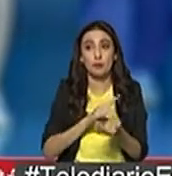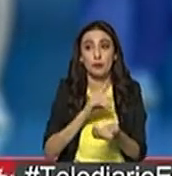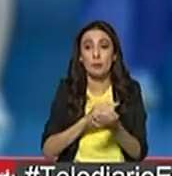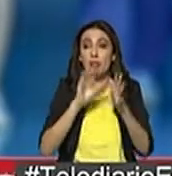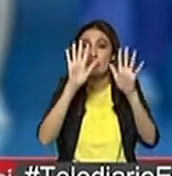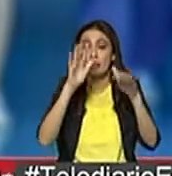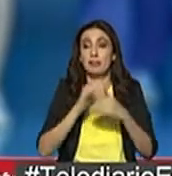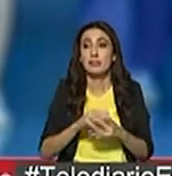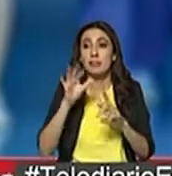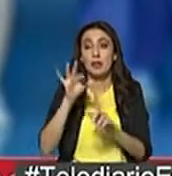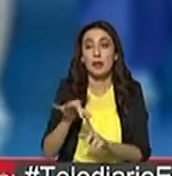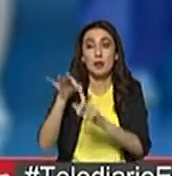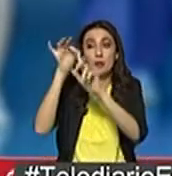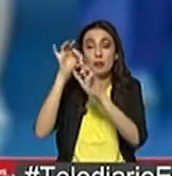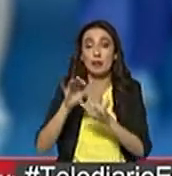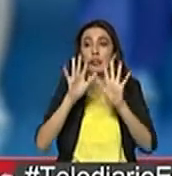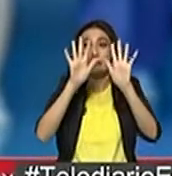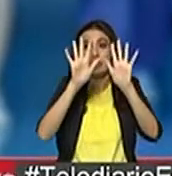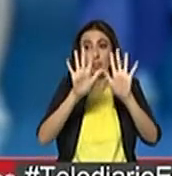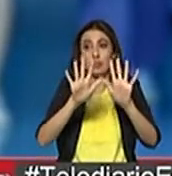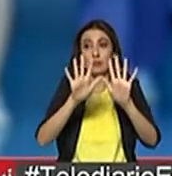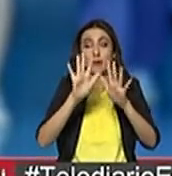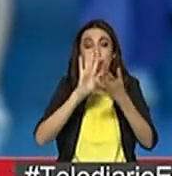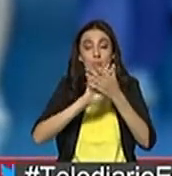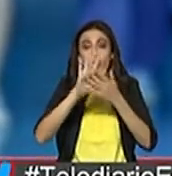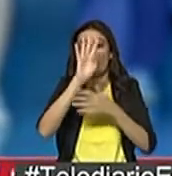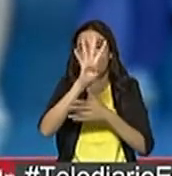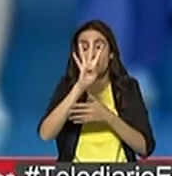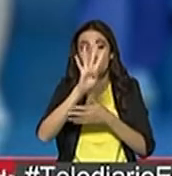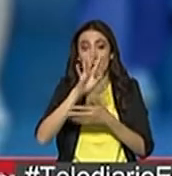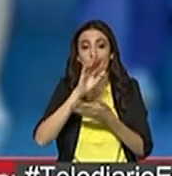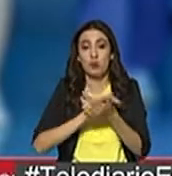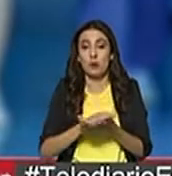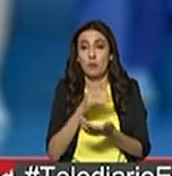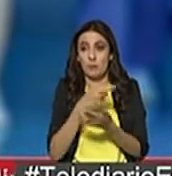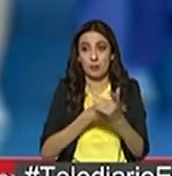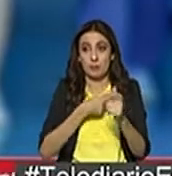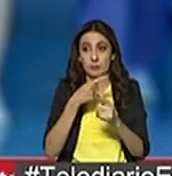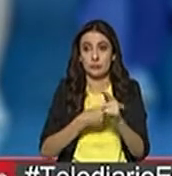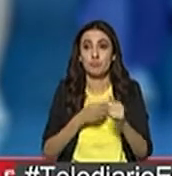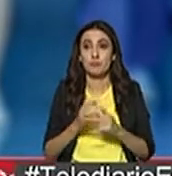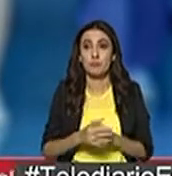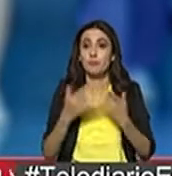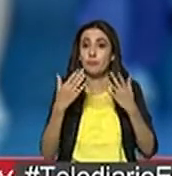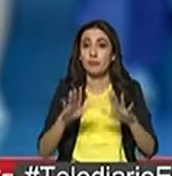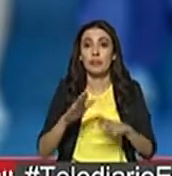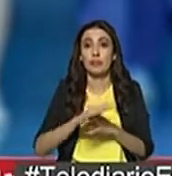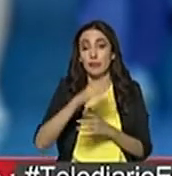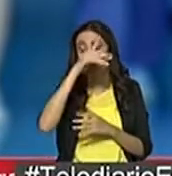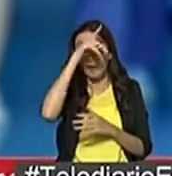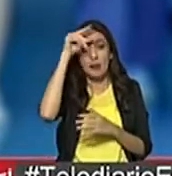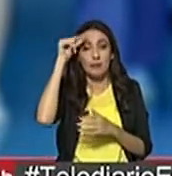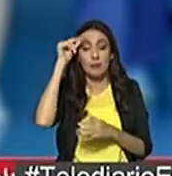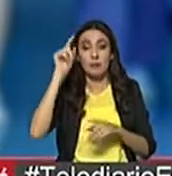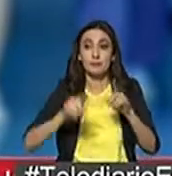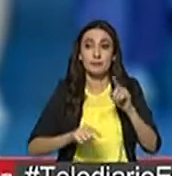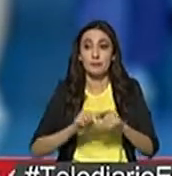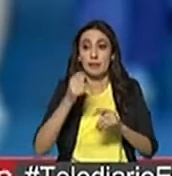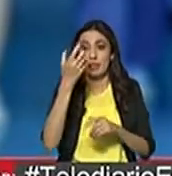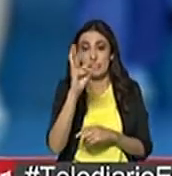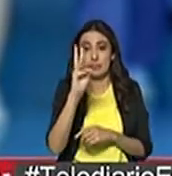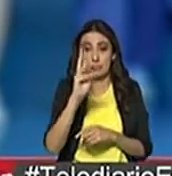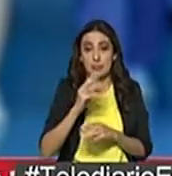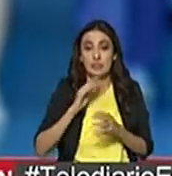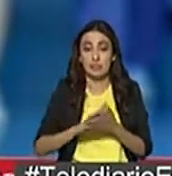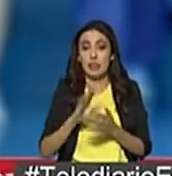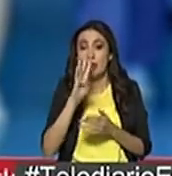para médico especialista en medicina familiar se requieren 4 médicos. Para enfermero o enfermera A4 existen 16 vacantes. Para